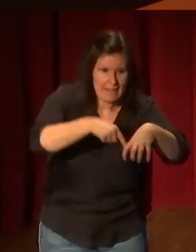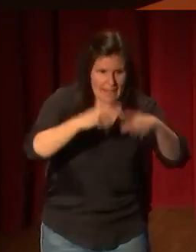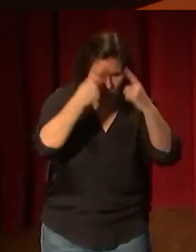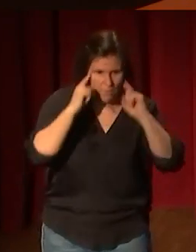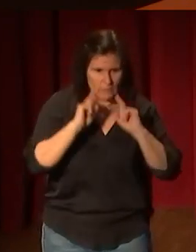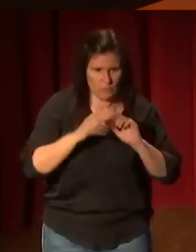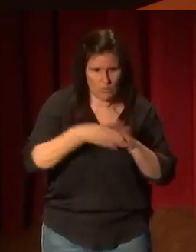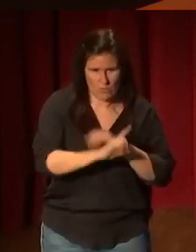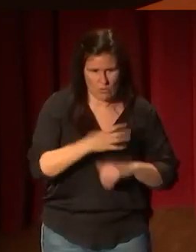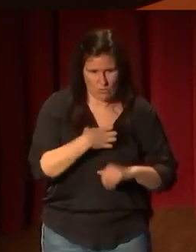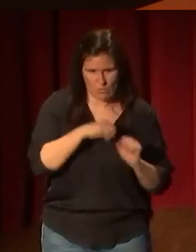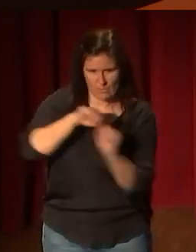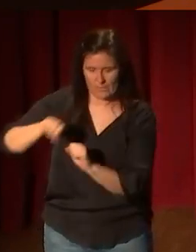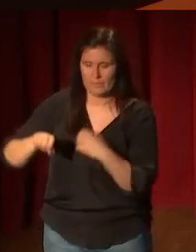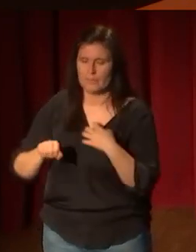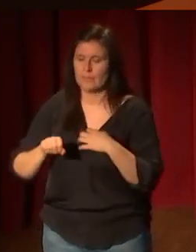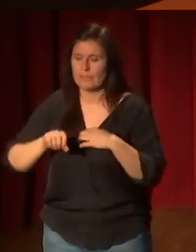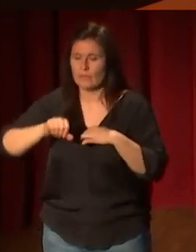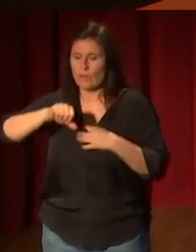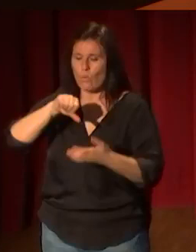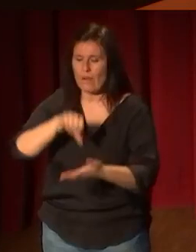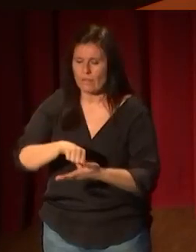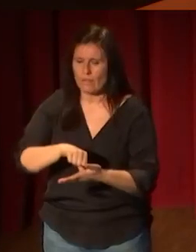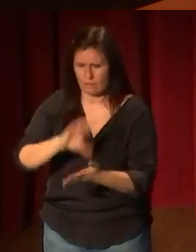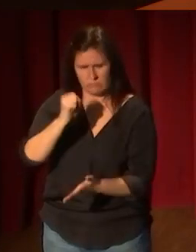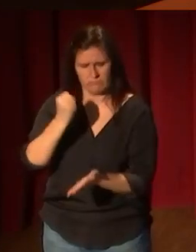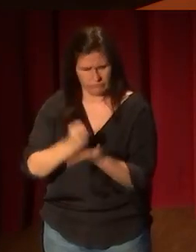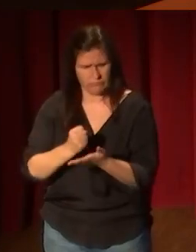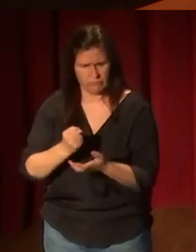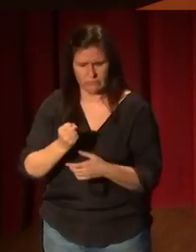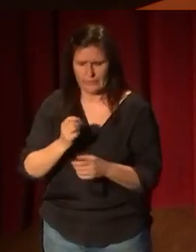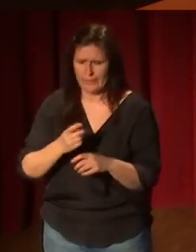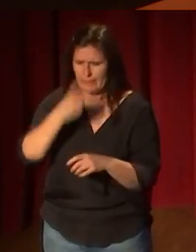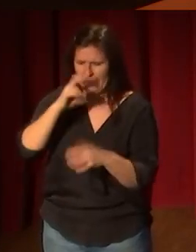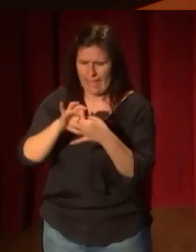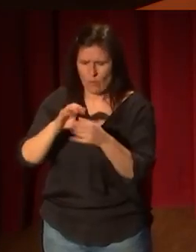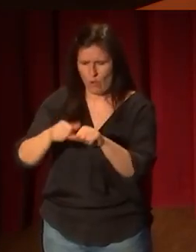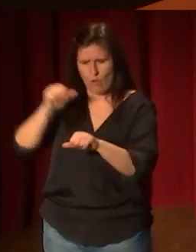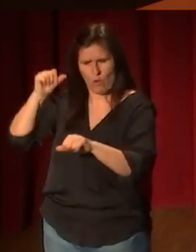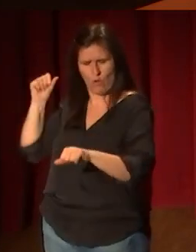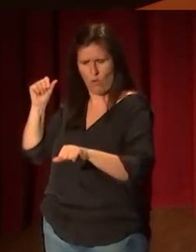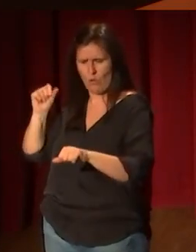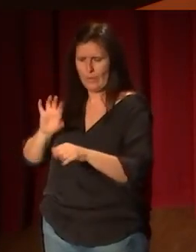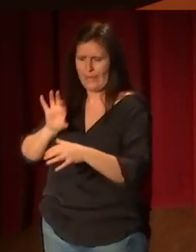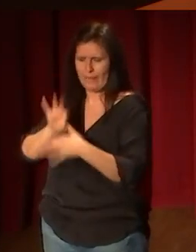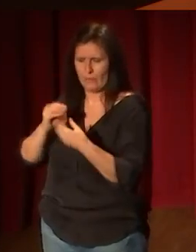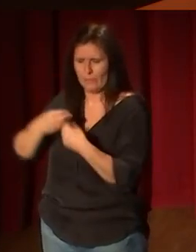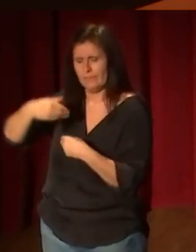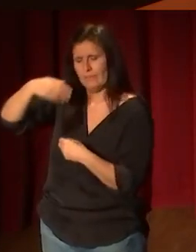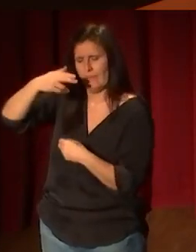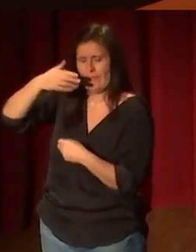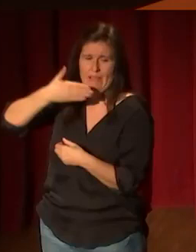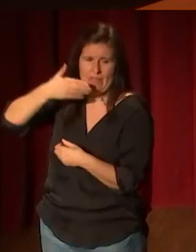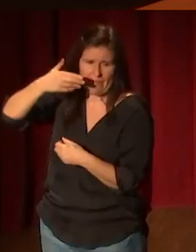caótica como digo todavía con una huella muy evidente de su pasado medieval de su reciente pasado medieval en